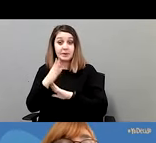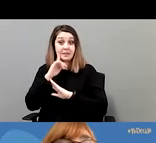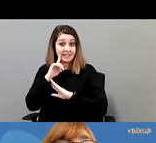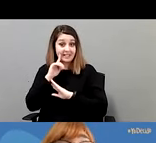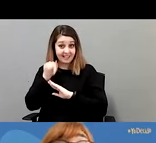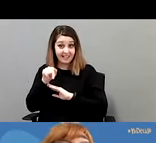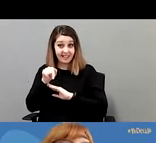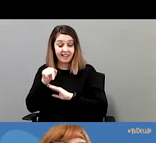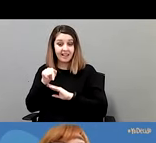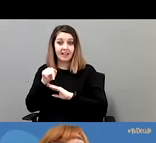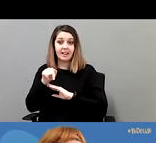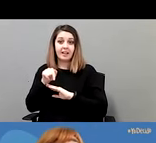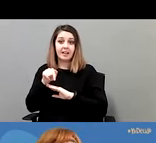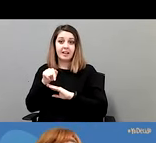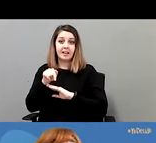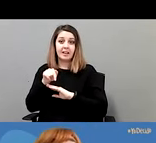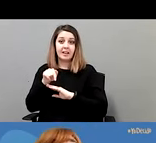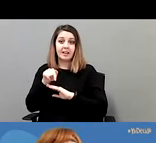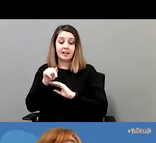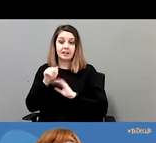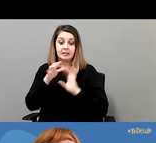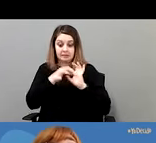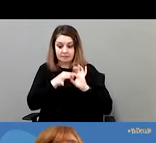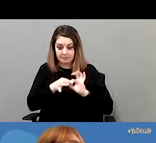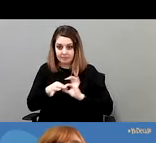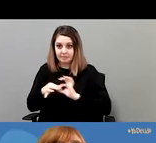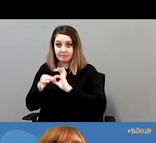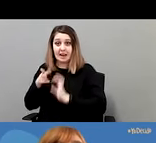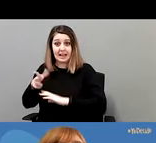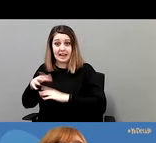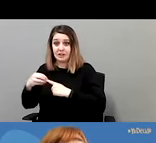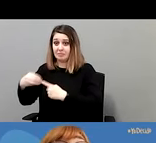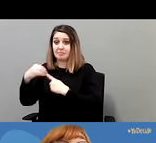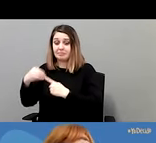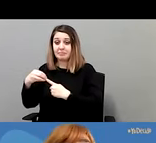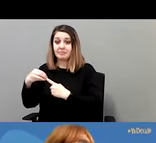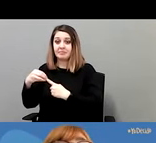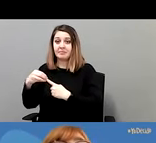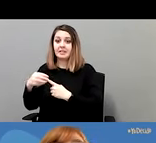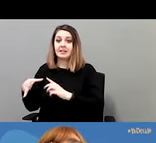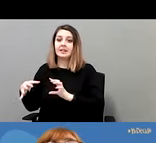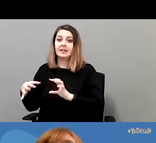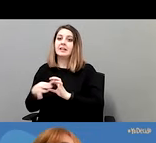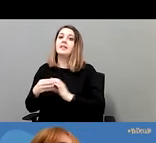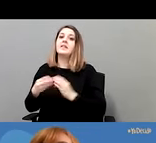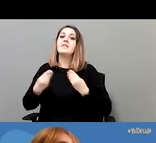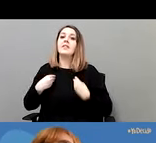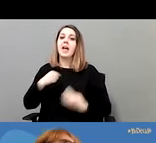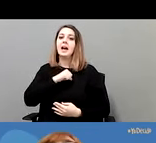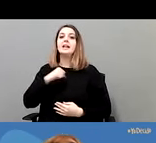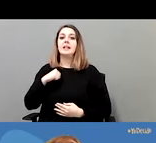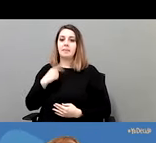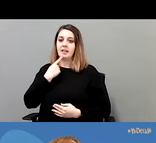derecho de la discapacidad, muy, muy, muy vinculado y como un derecho clave, se asocia la vida